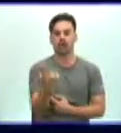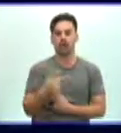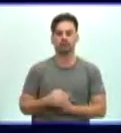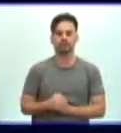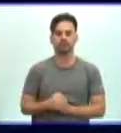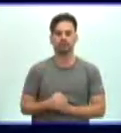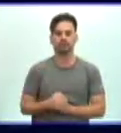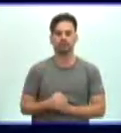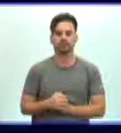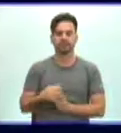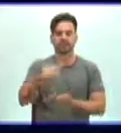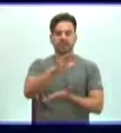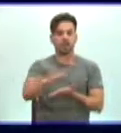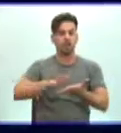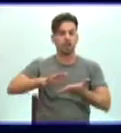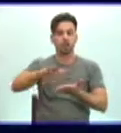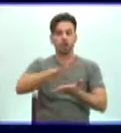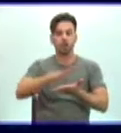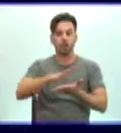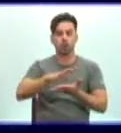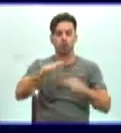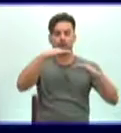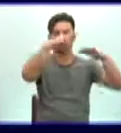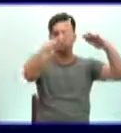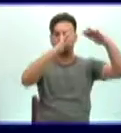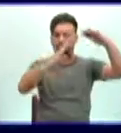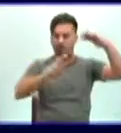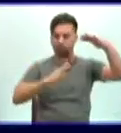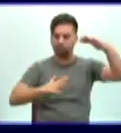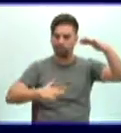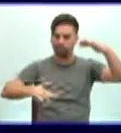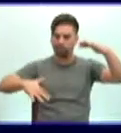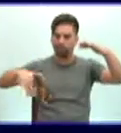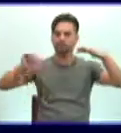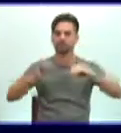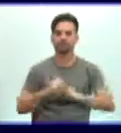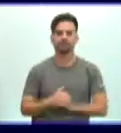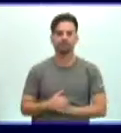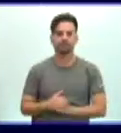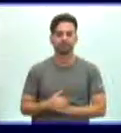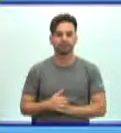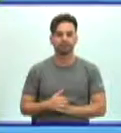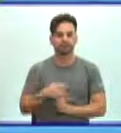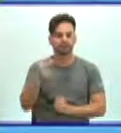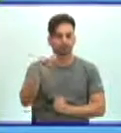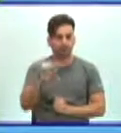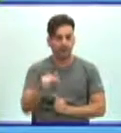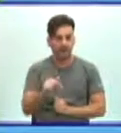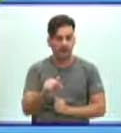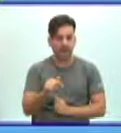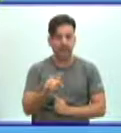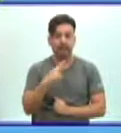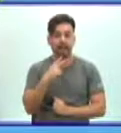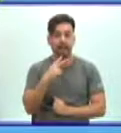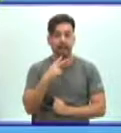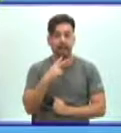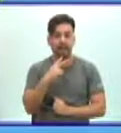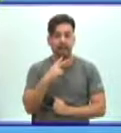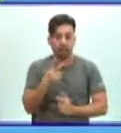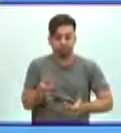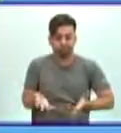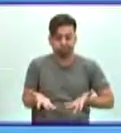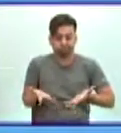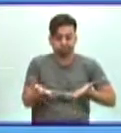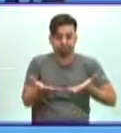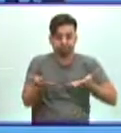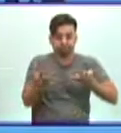de alta presión hacia regiones de baja presión. La humedad es la cantidad de vapor de agua en el aire y proviene